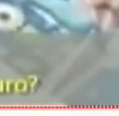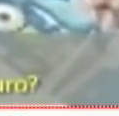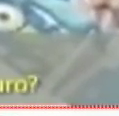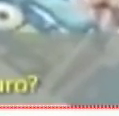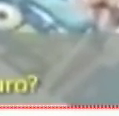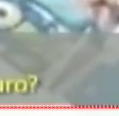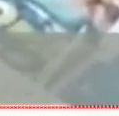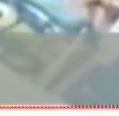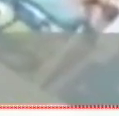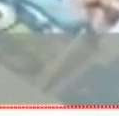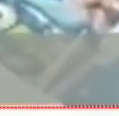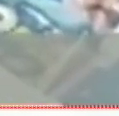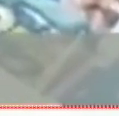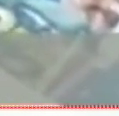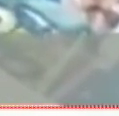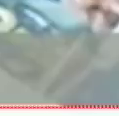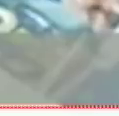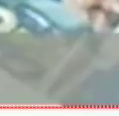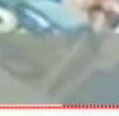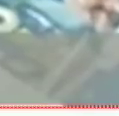gobierno de Maduro?